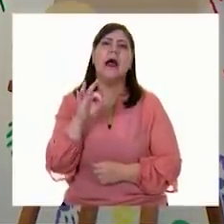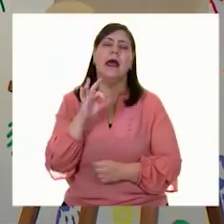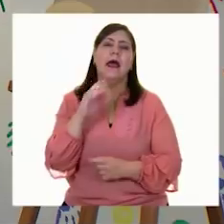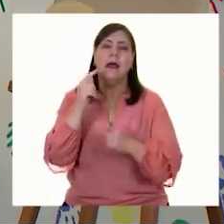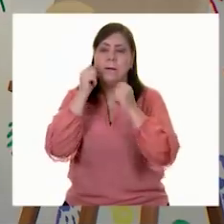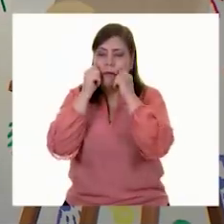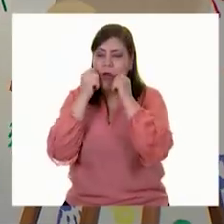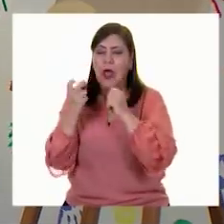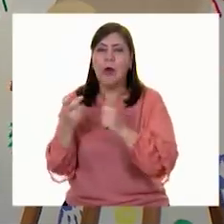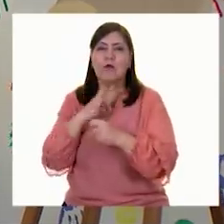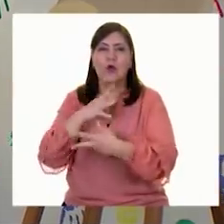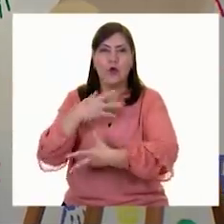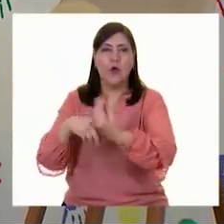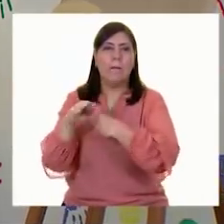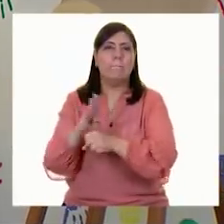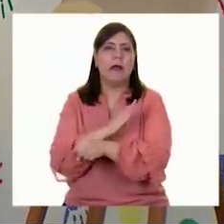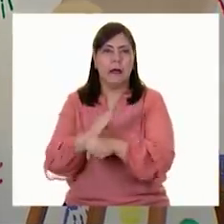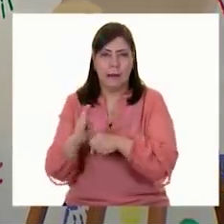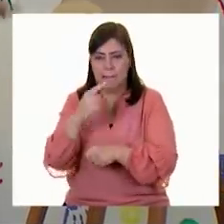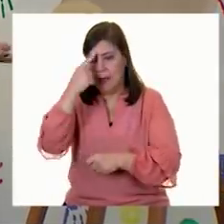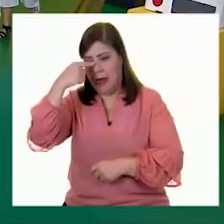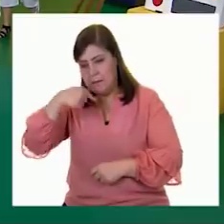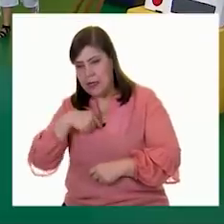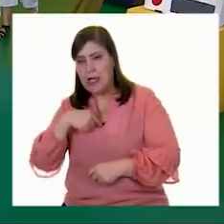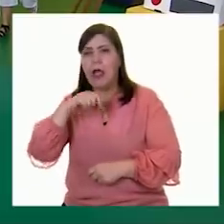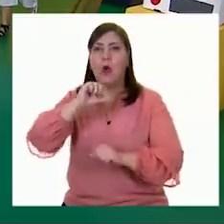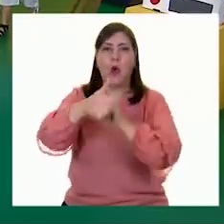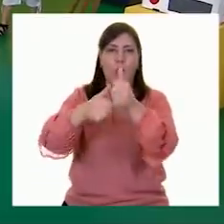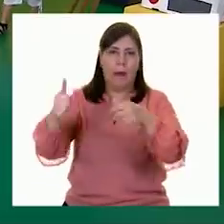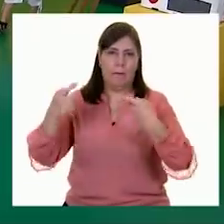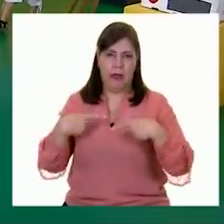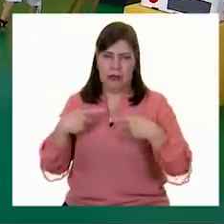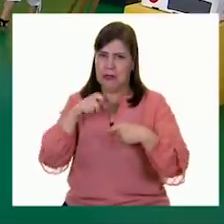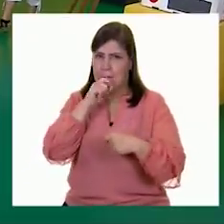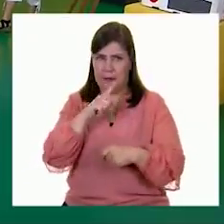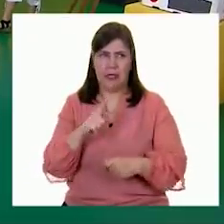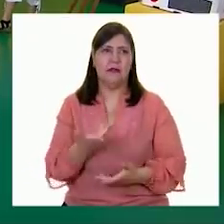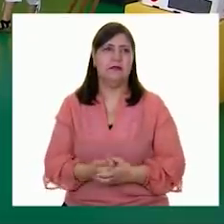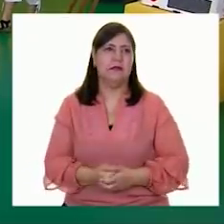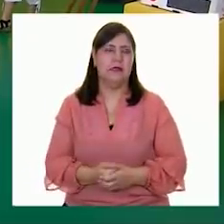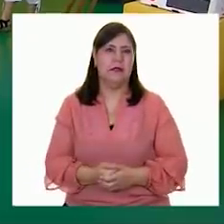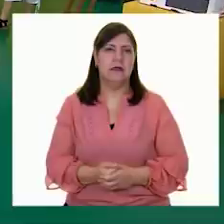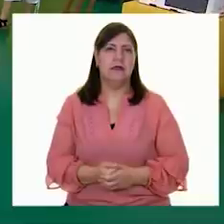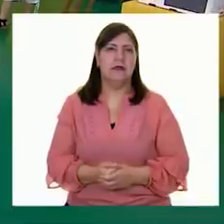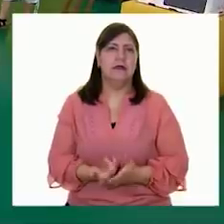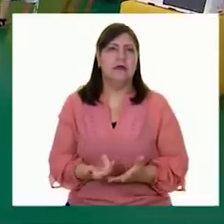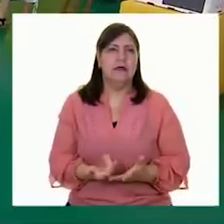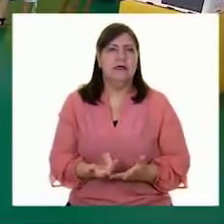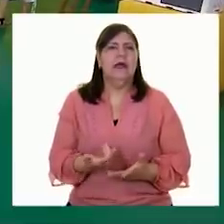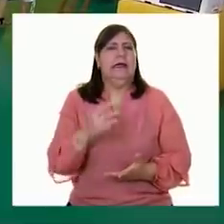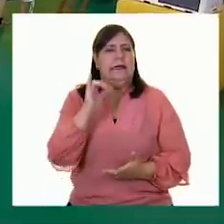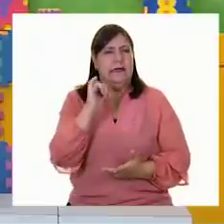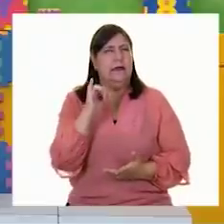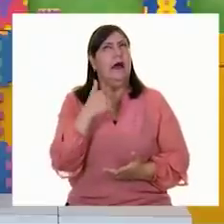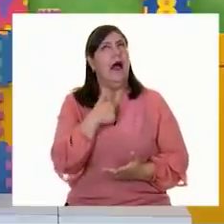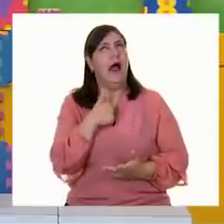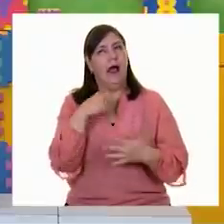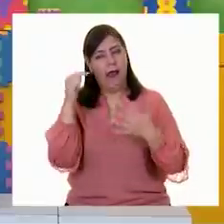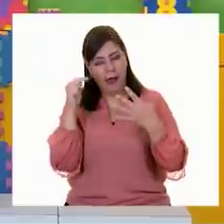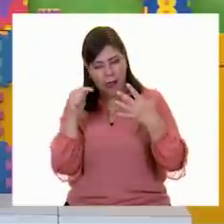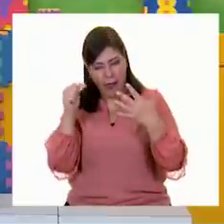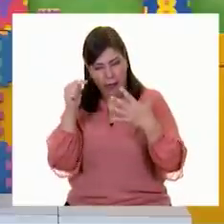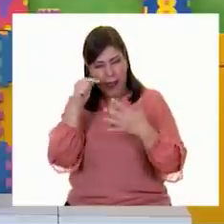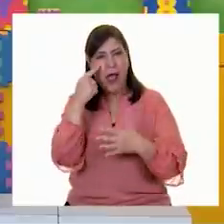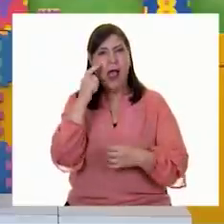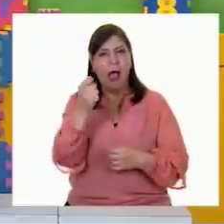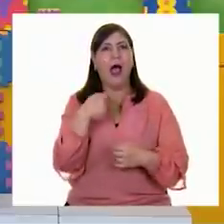nos trae beneficios tanto para unos como para otros. Así es. Y es que, bueno, todo lo que vimos en la clase del